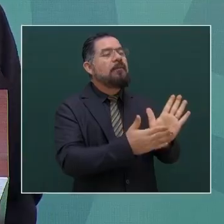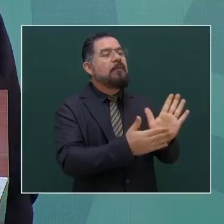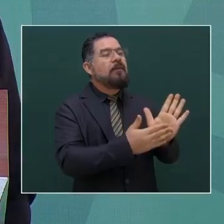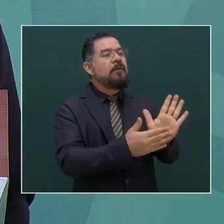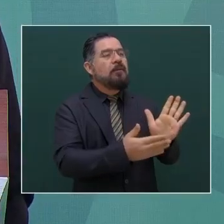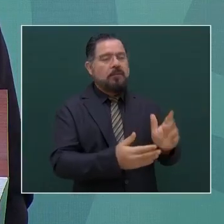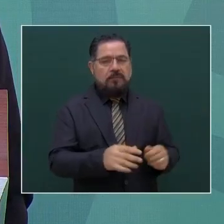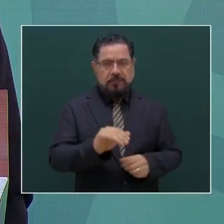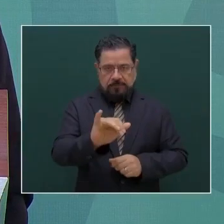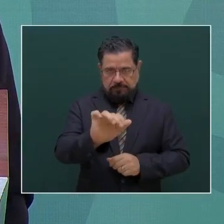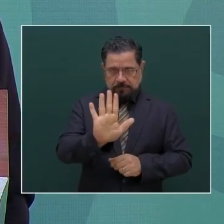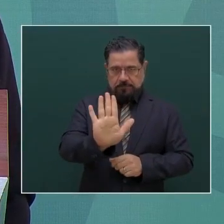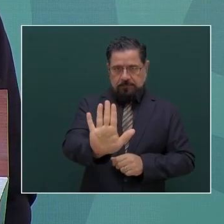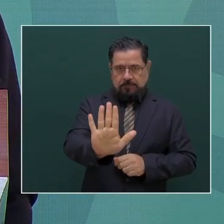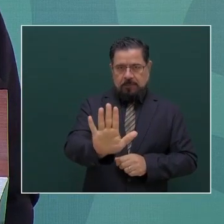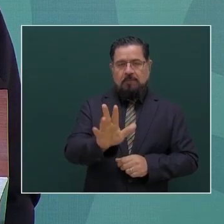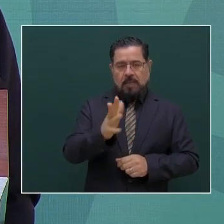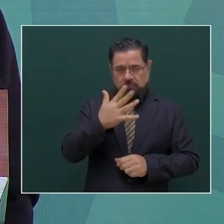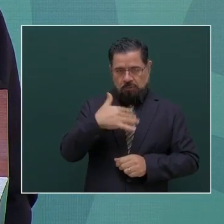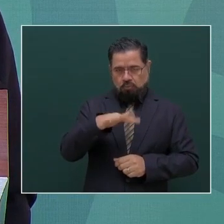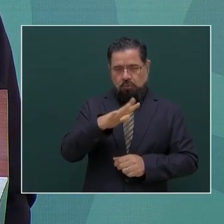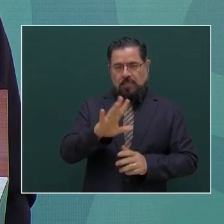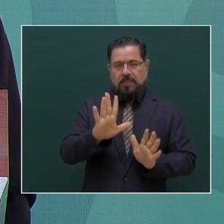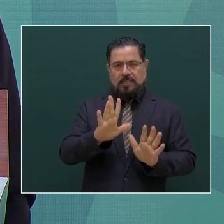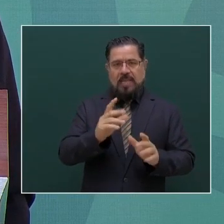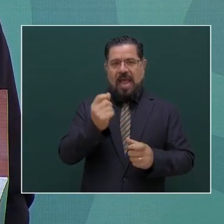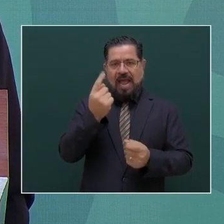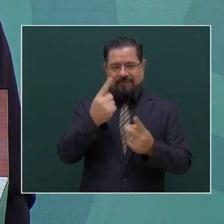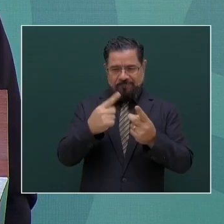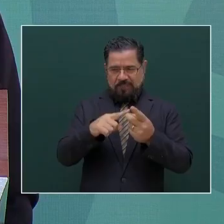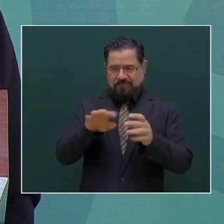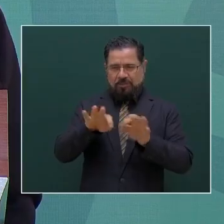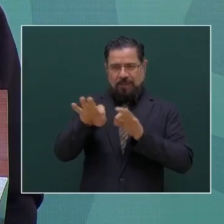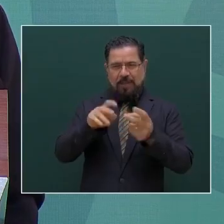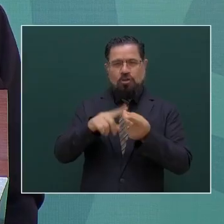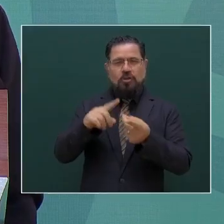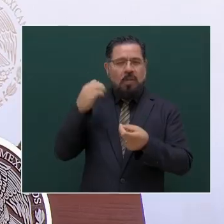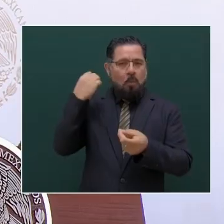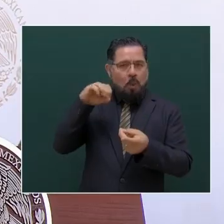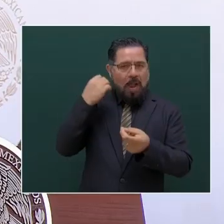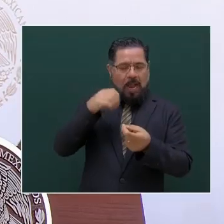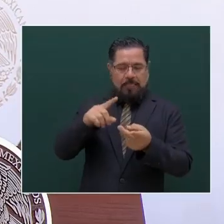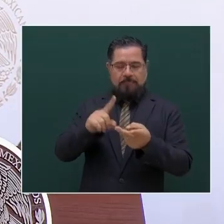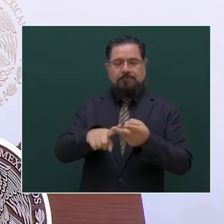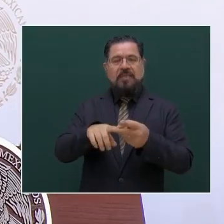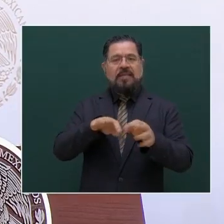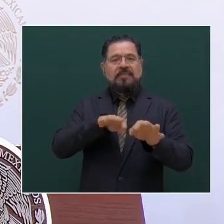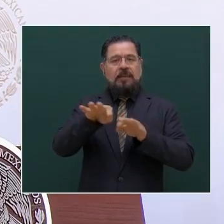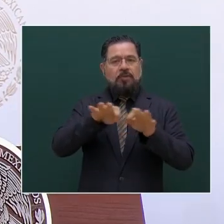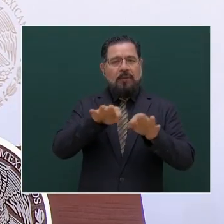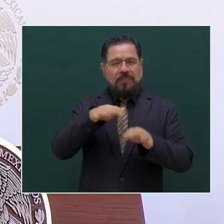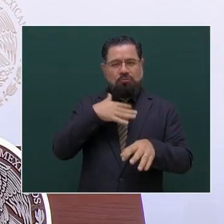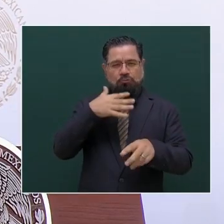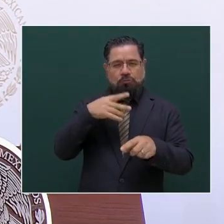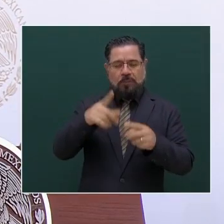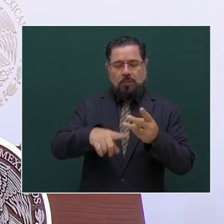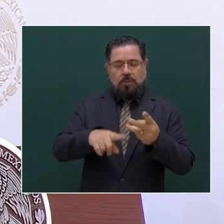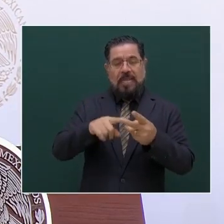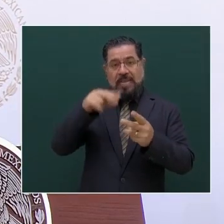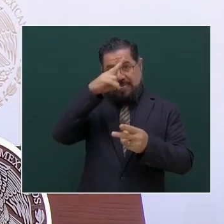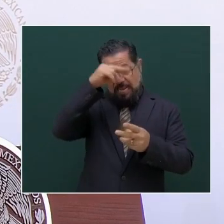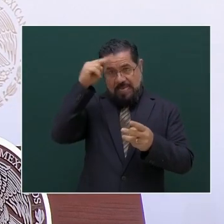forma. Estamos resolviendo casos en Oaxaca, estamos resolviendo casos en